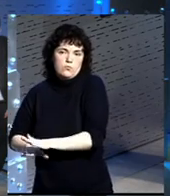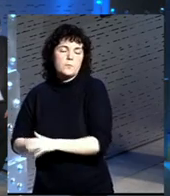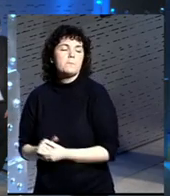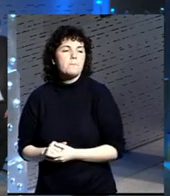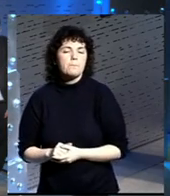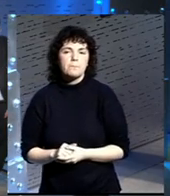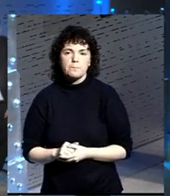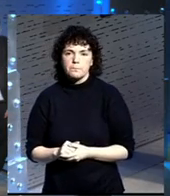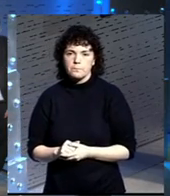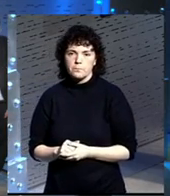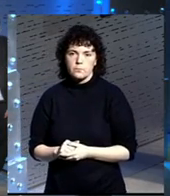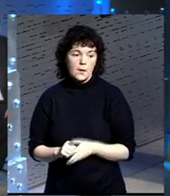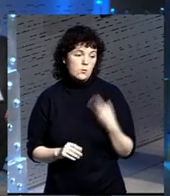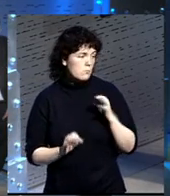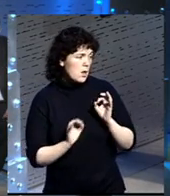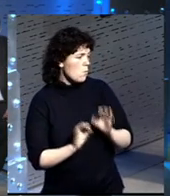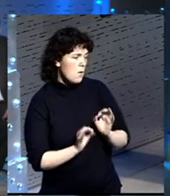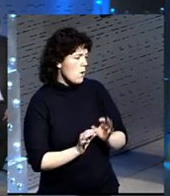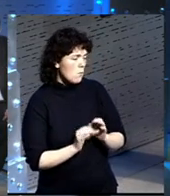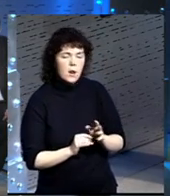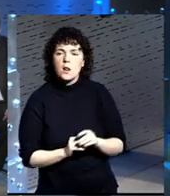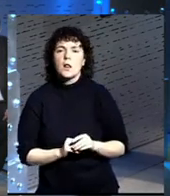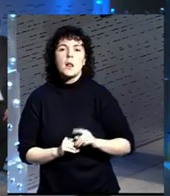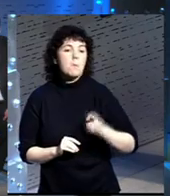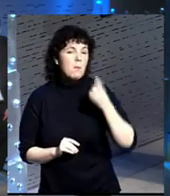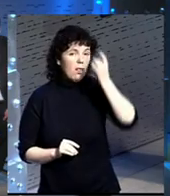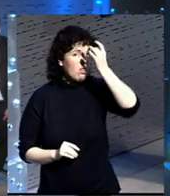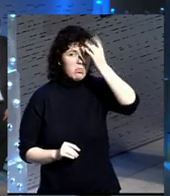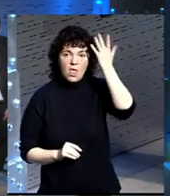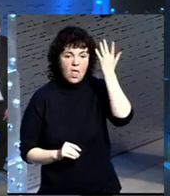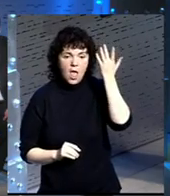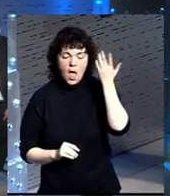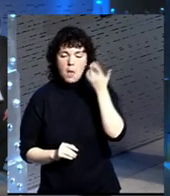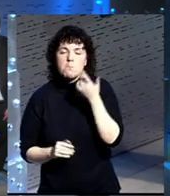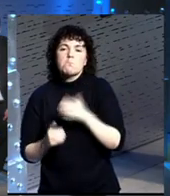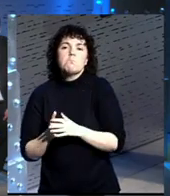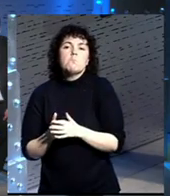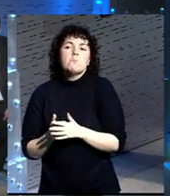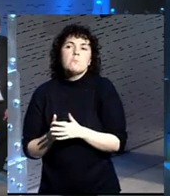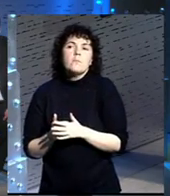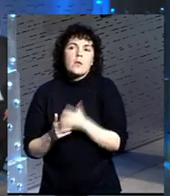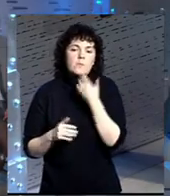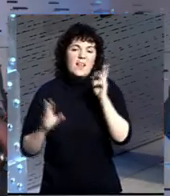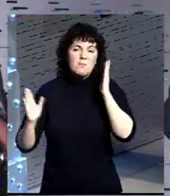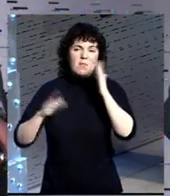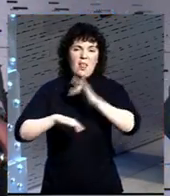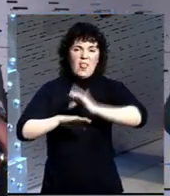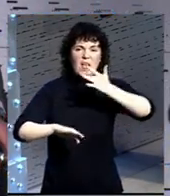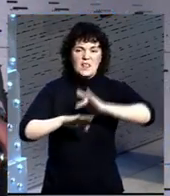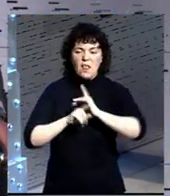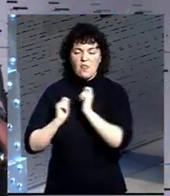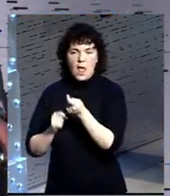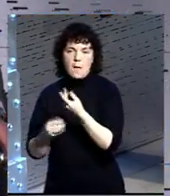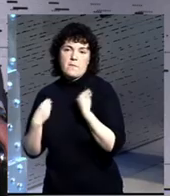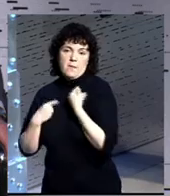Sí, no, en la misma línea. La primera idea que uno puede pensar cuando la digitalización, el facilitar la